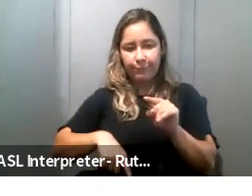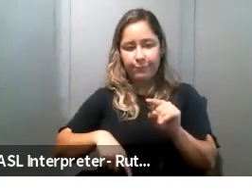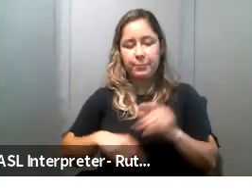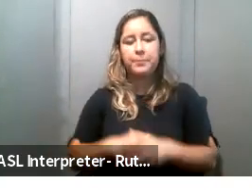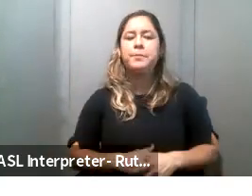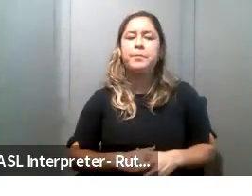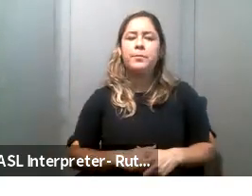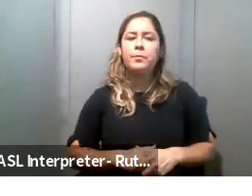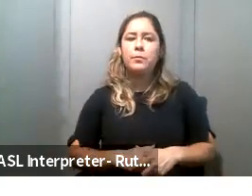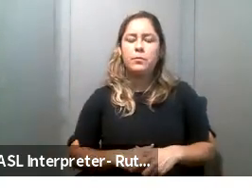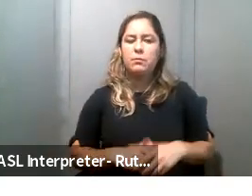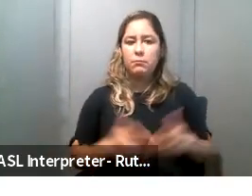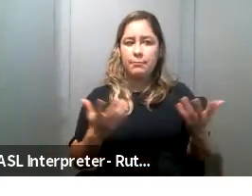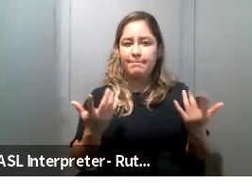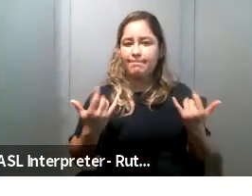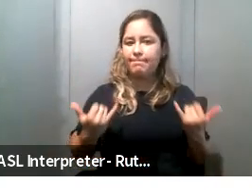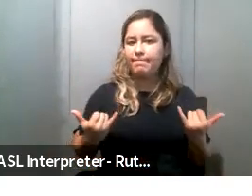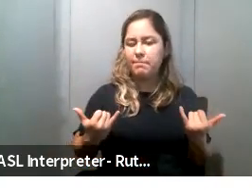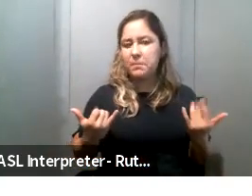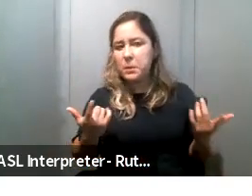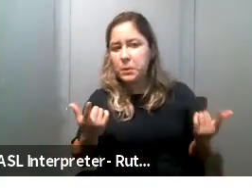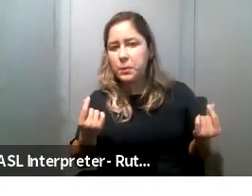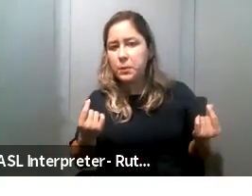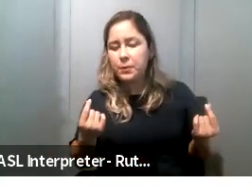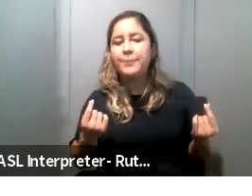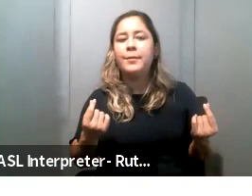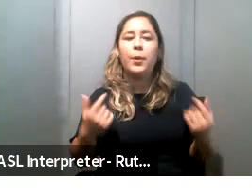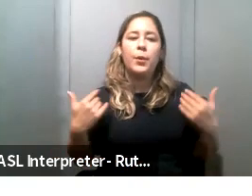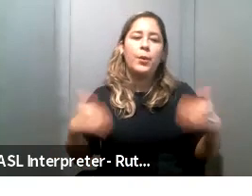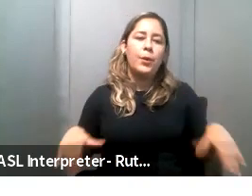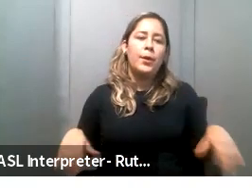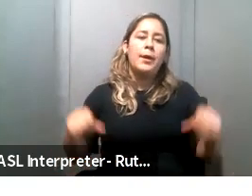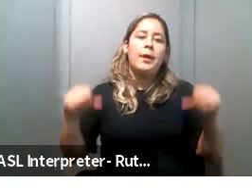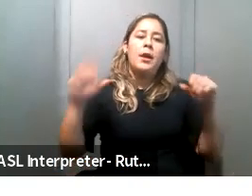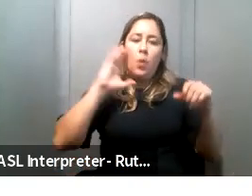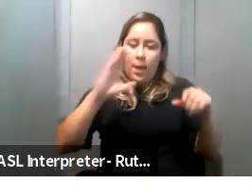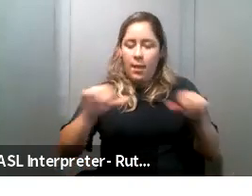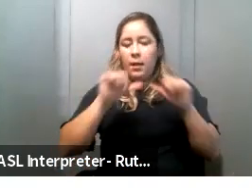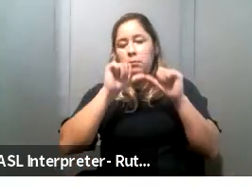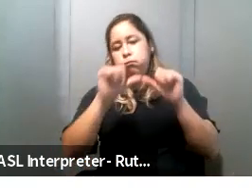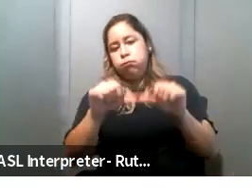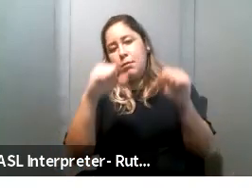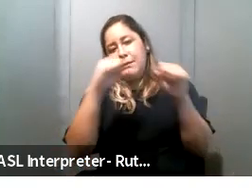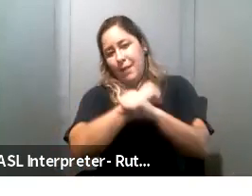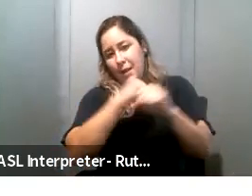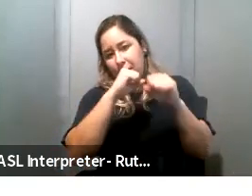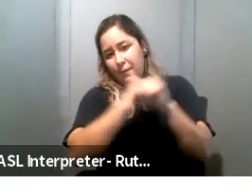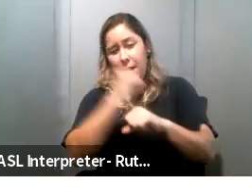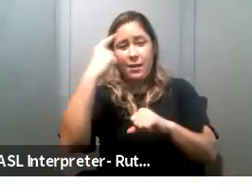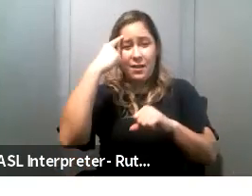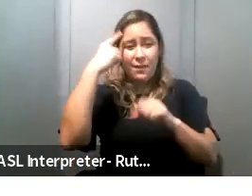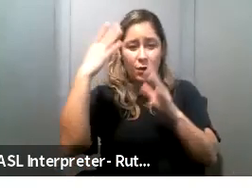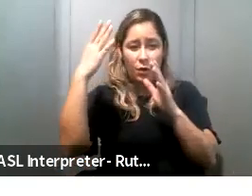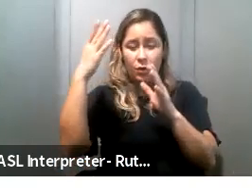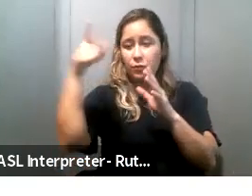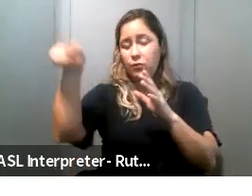que esta lucha sí va a ser muy, muy larga y muy grande. El gobierno, claro que tiene muchos recursos, estas compañías tienen muchos recursos, pero ¿sabes